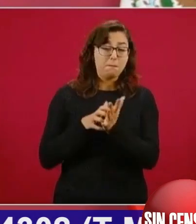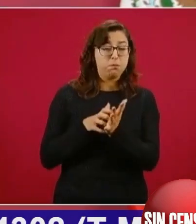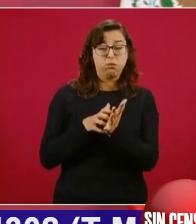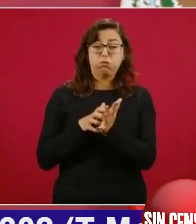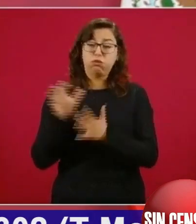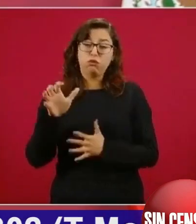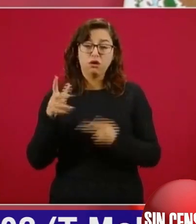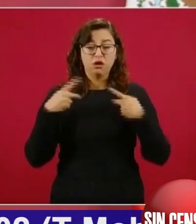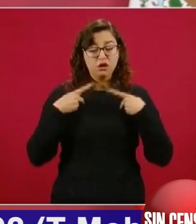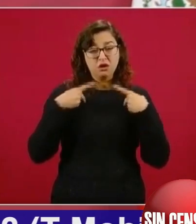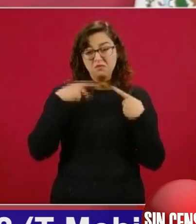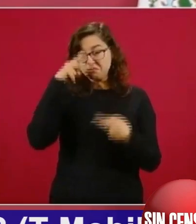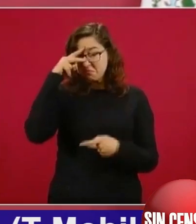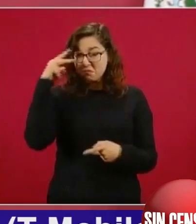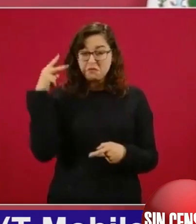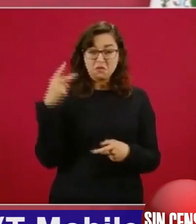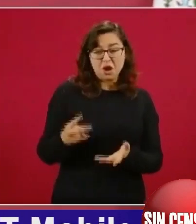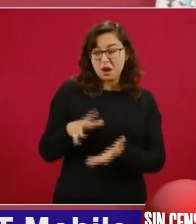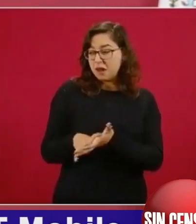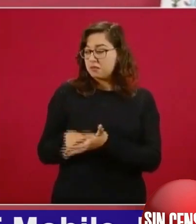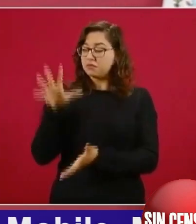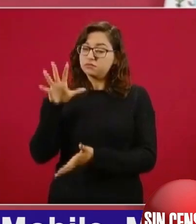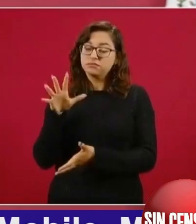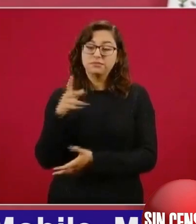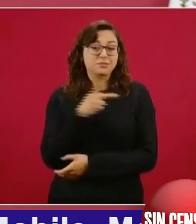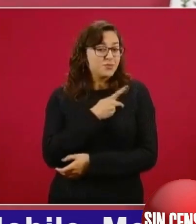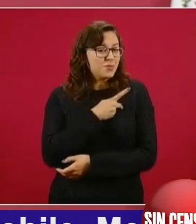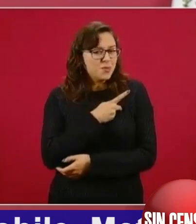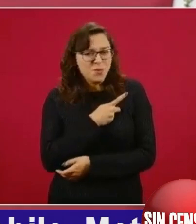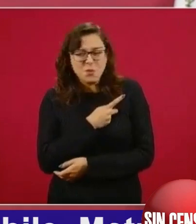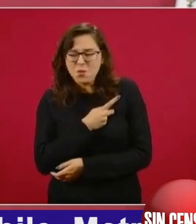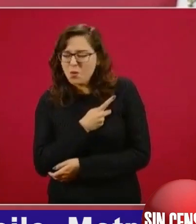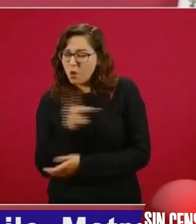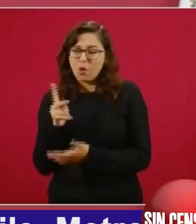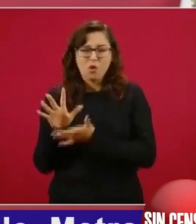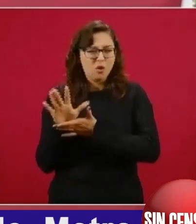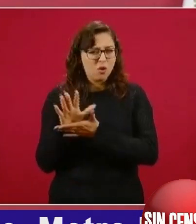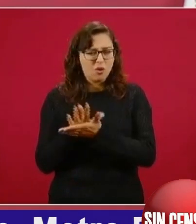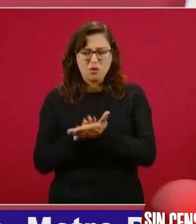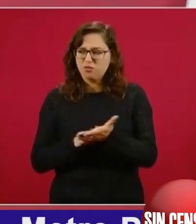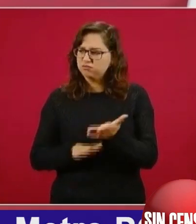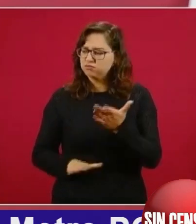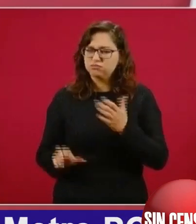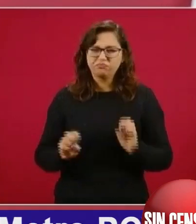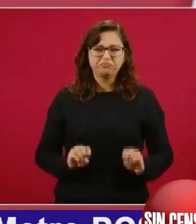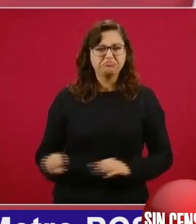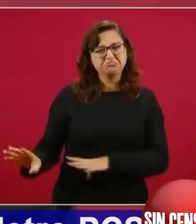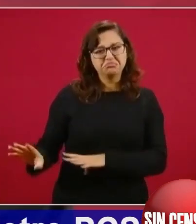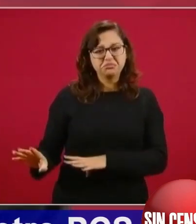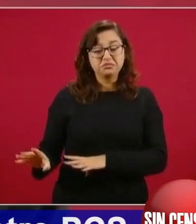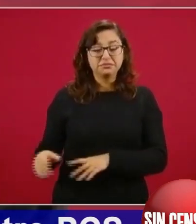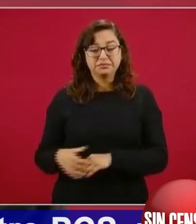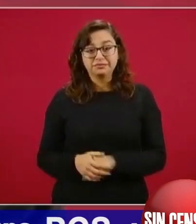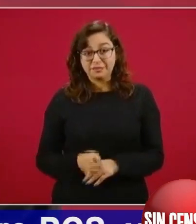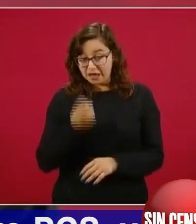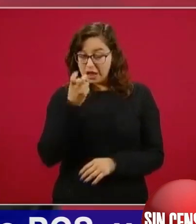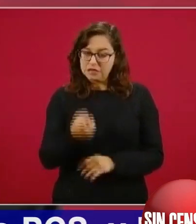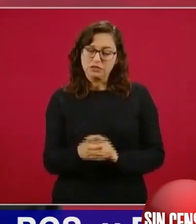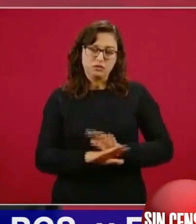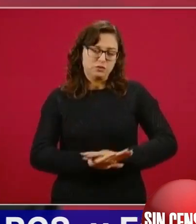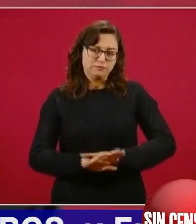Entonces, eso es lo que tenemos que hacer a un lado,